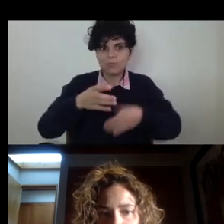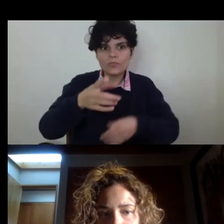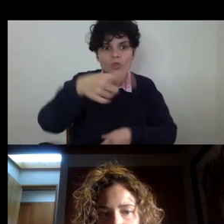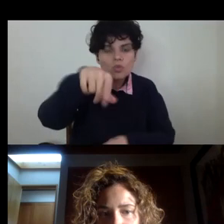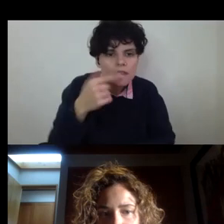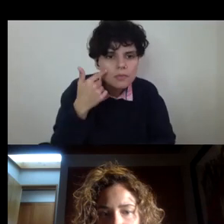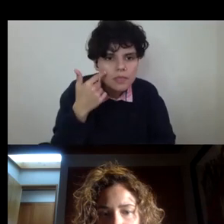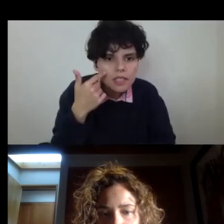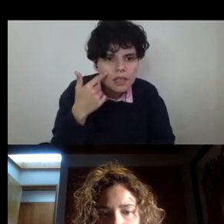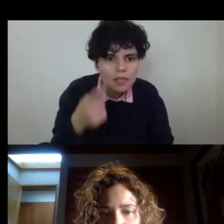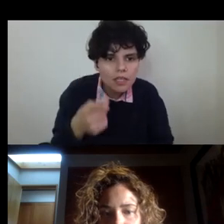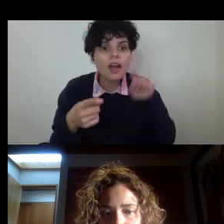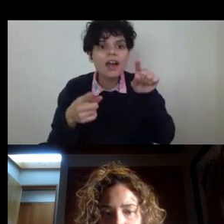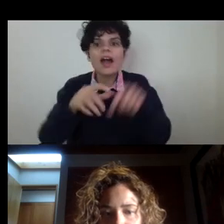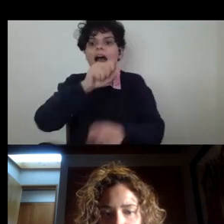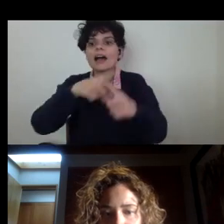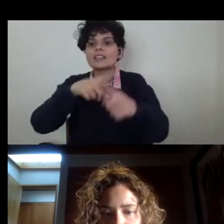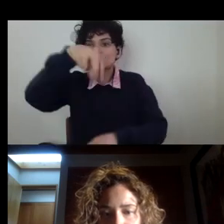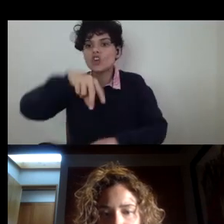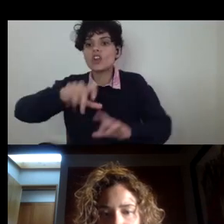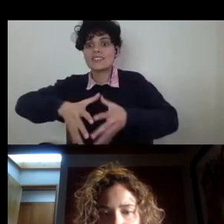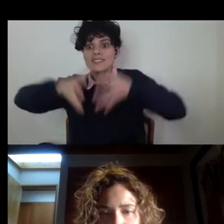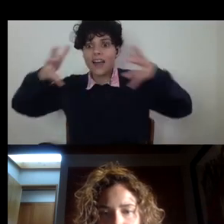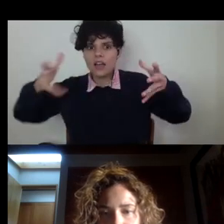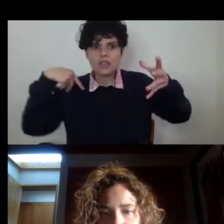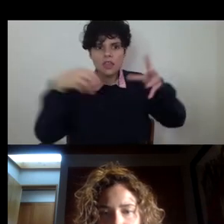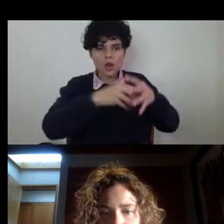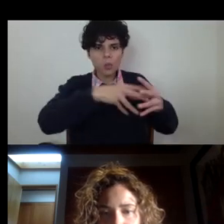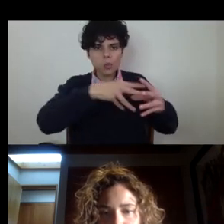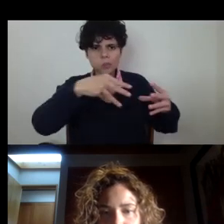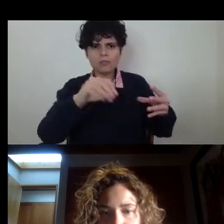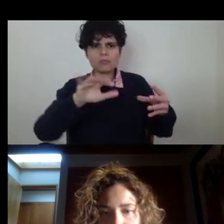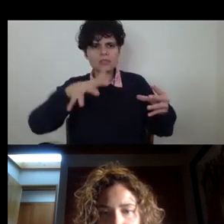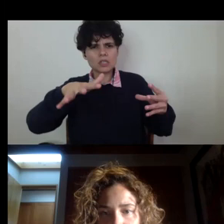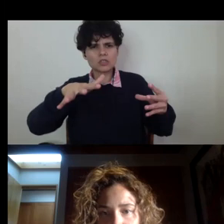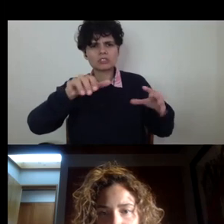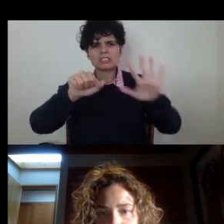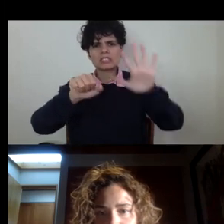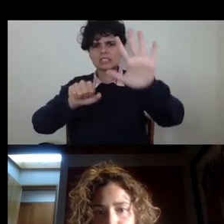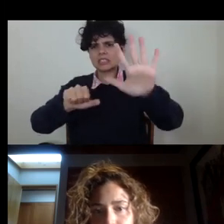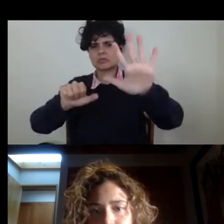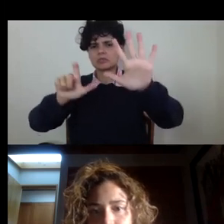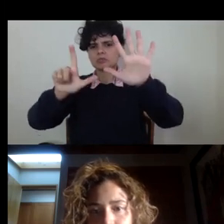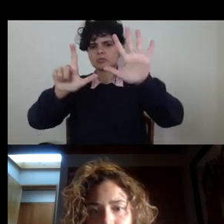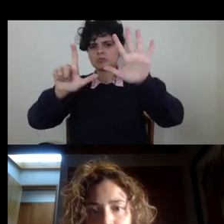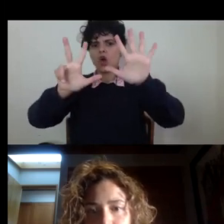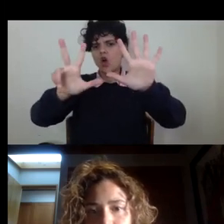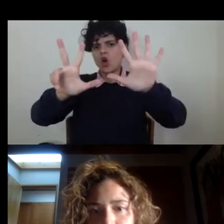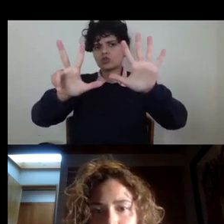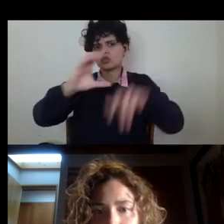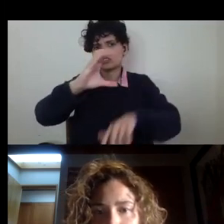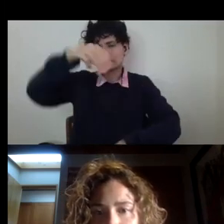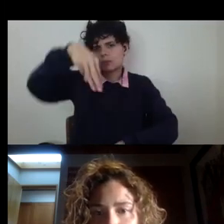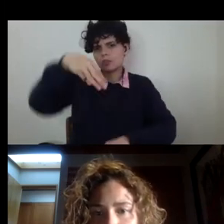estoy mostrando el axón gigante, que puede medir 5, 7, hasta 8 centímetros de diámetro, de largo,